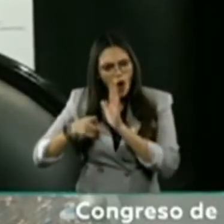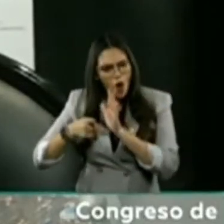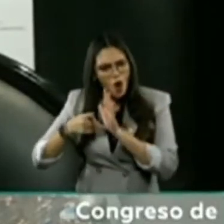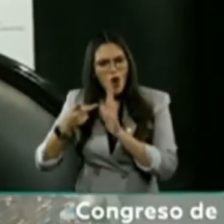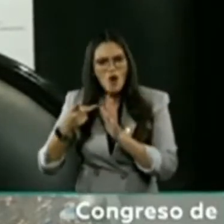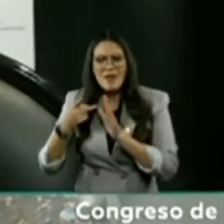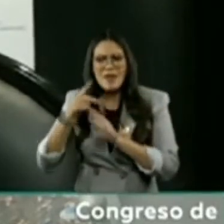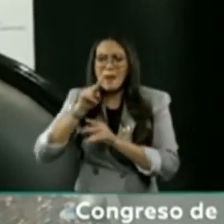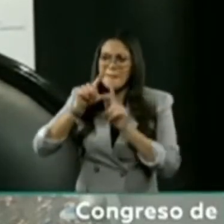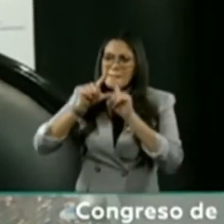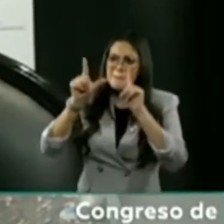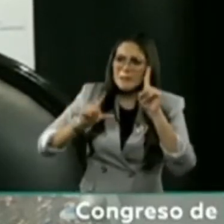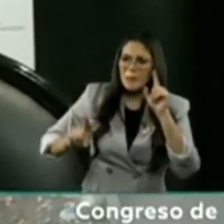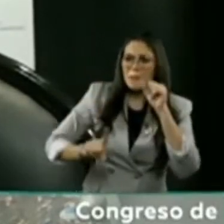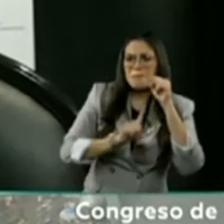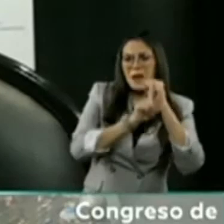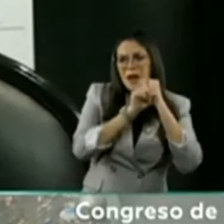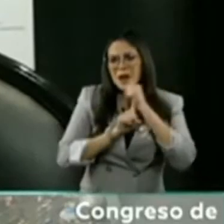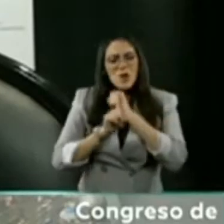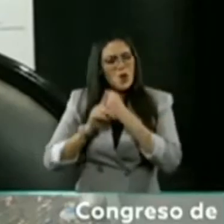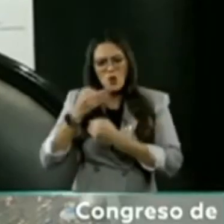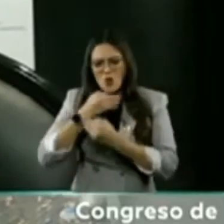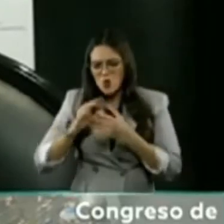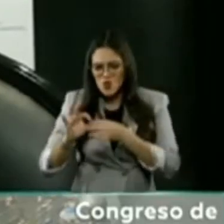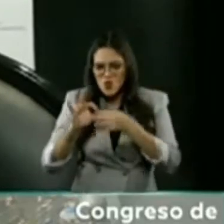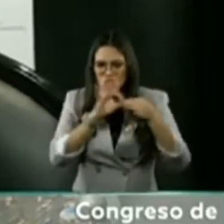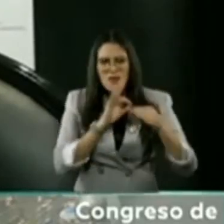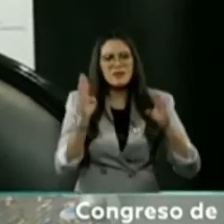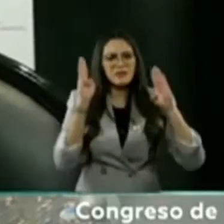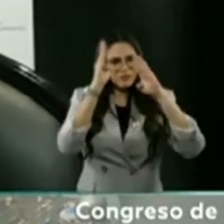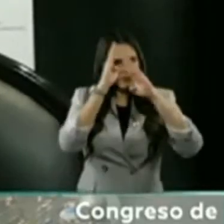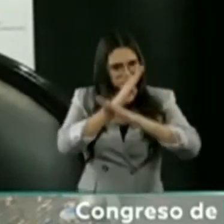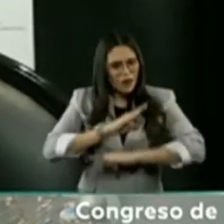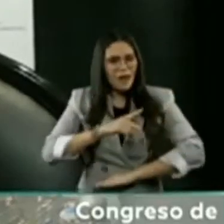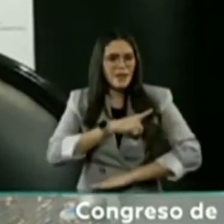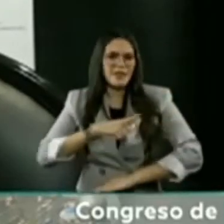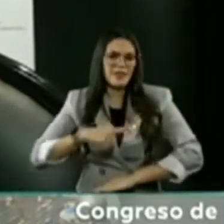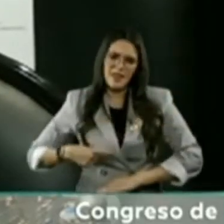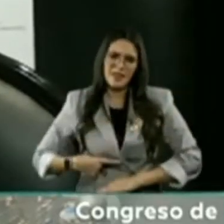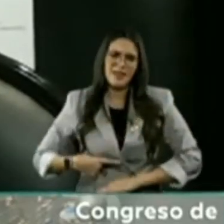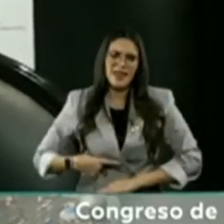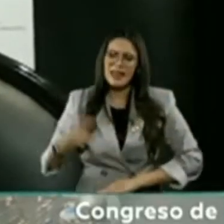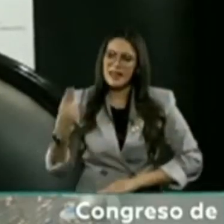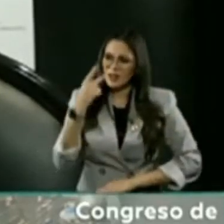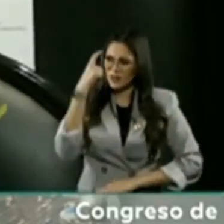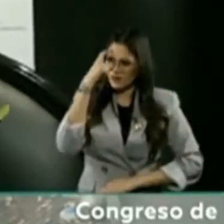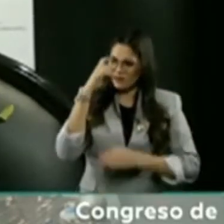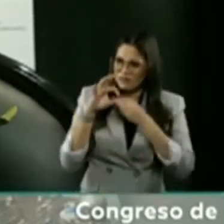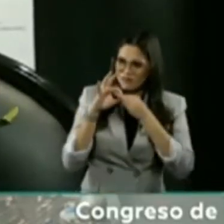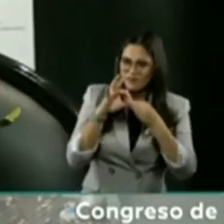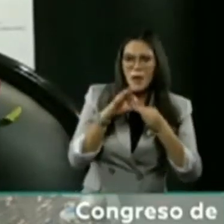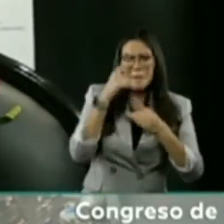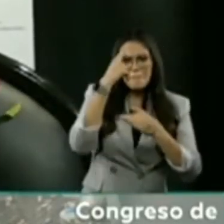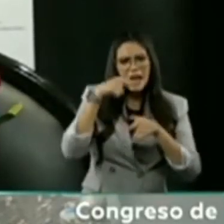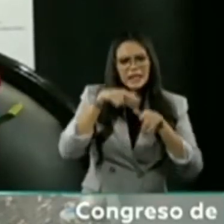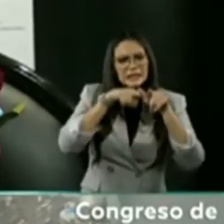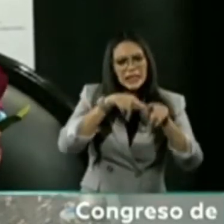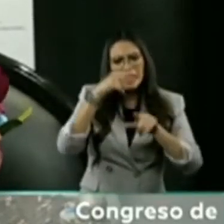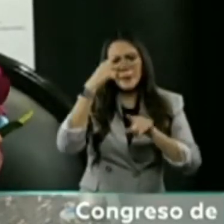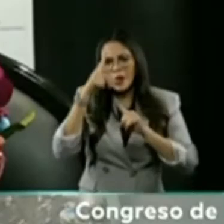reconciliación nacional. Se necesita concordia para que haya desarrollo